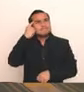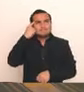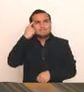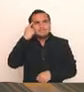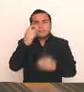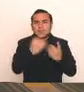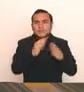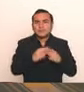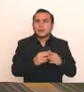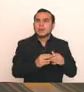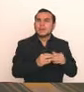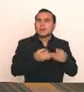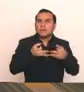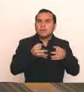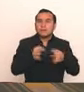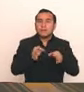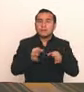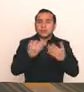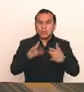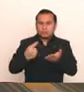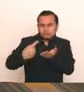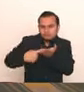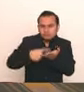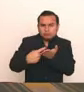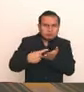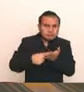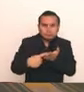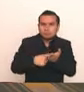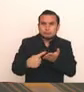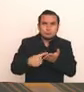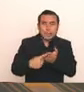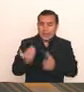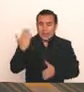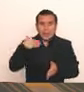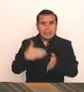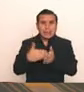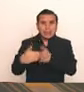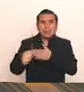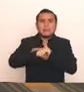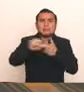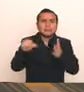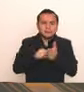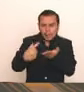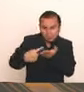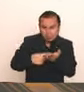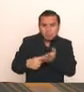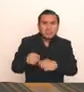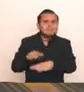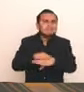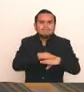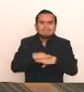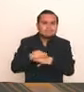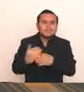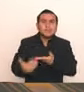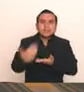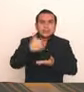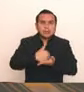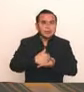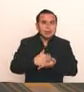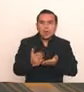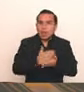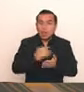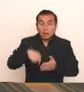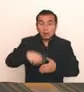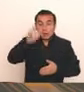estamos cerrados a ellos hemos llamado al diálogo no ahora sino desde el principio y lo seguiremos haciendo lo hicimos ayer sábado y